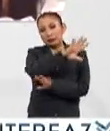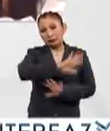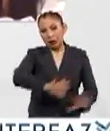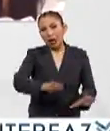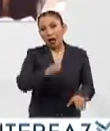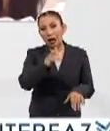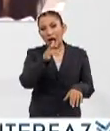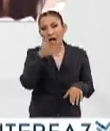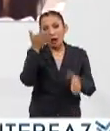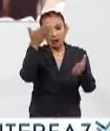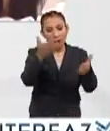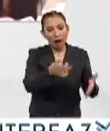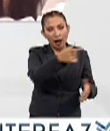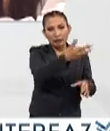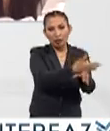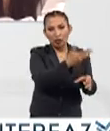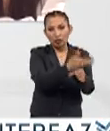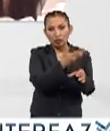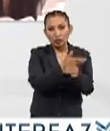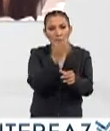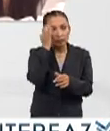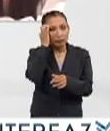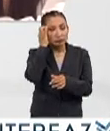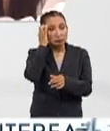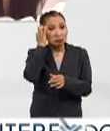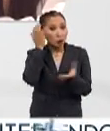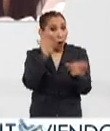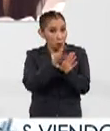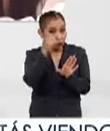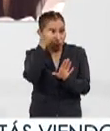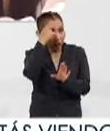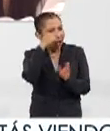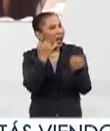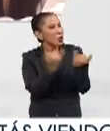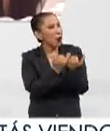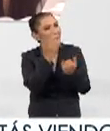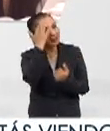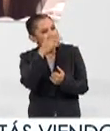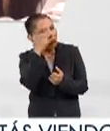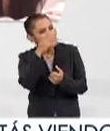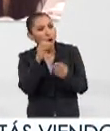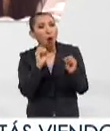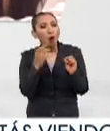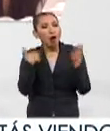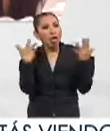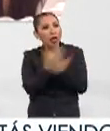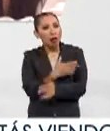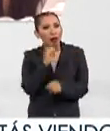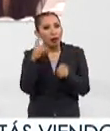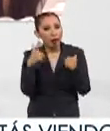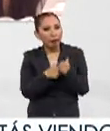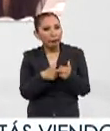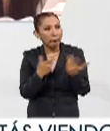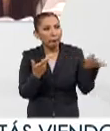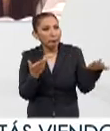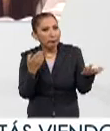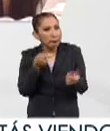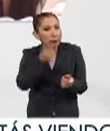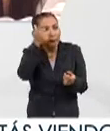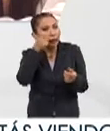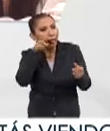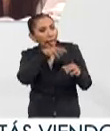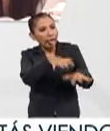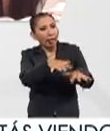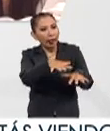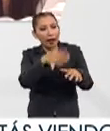ya llegando a los Estados Unidos. Es decir, ¿fue como te lo esperabas? ¿Qué fue lo que más te sorprendió de primera